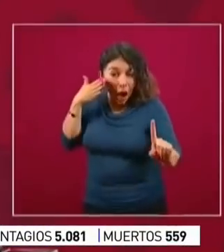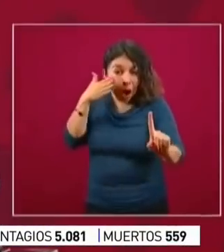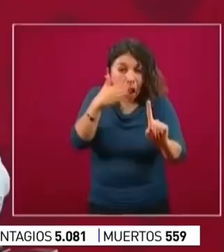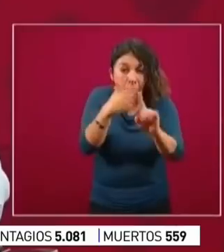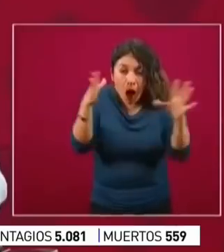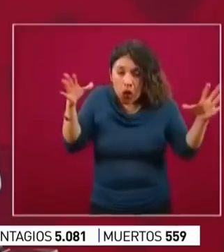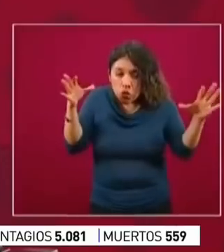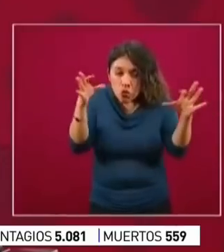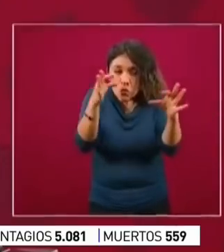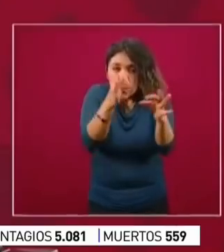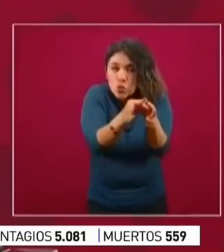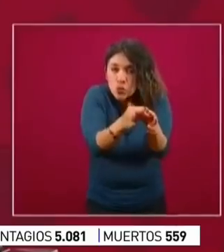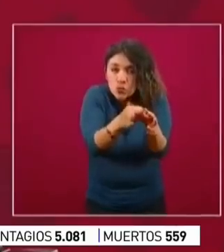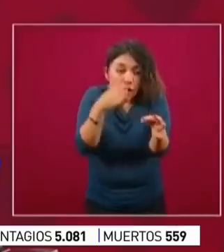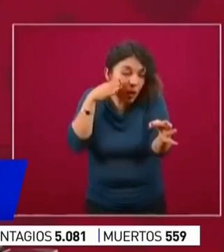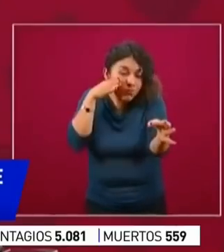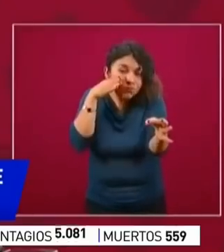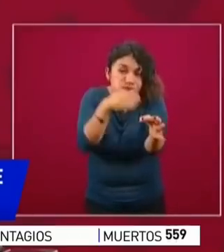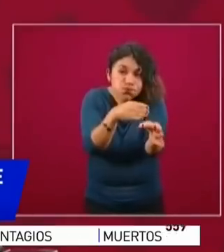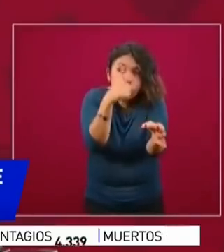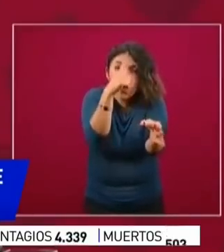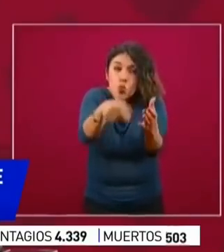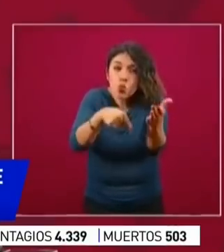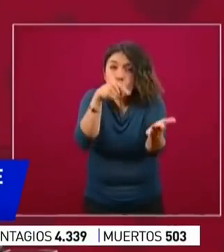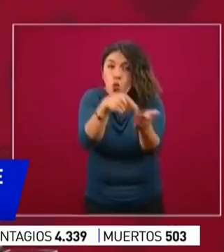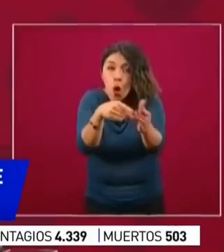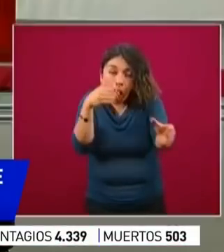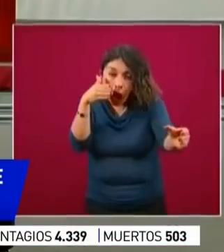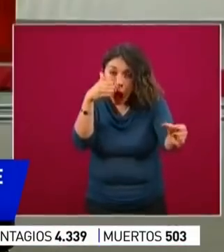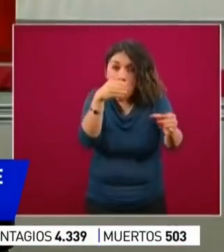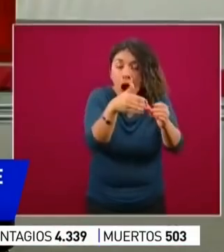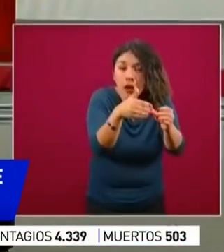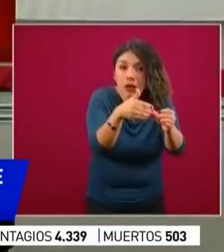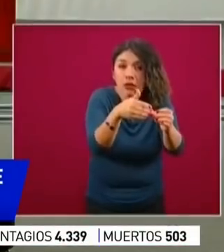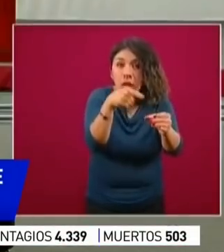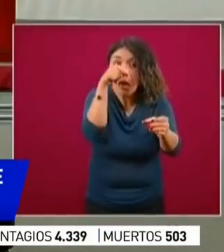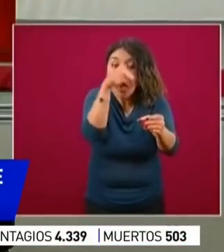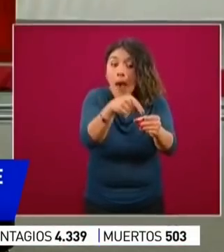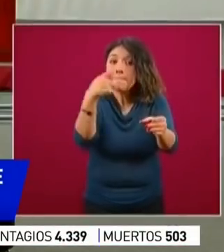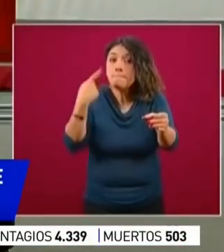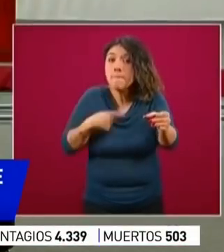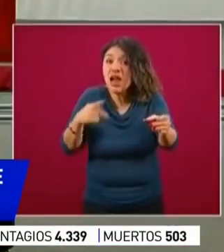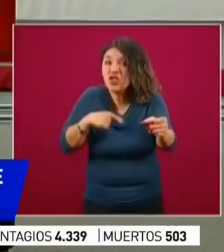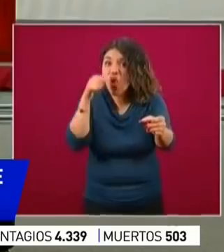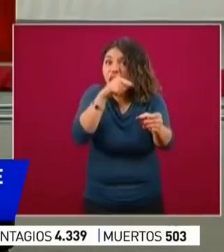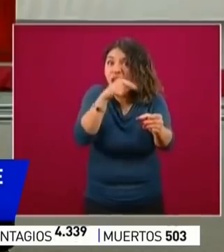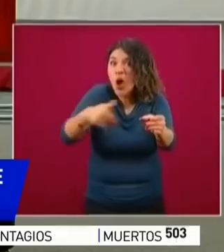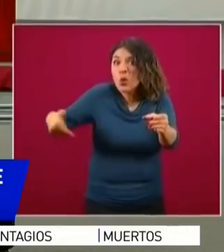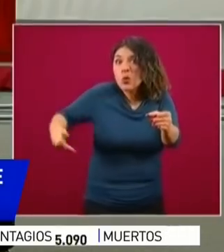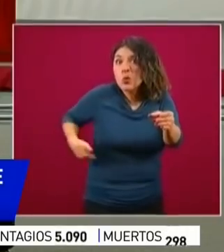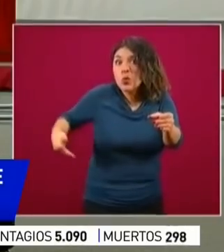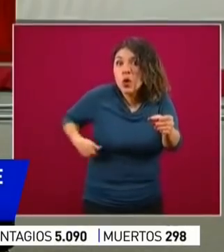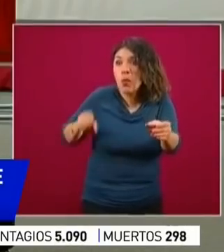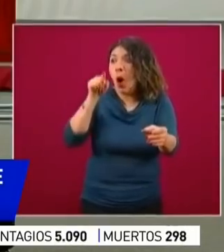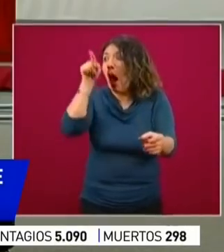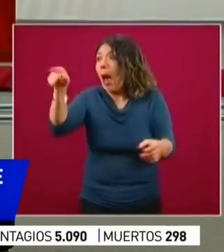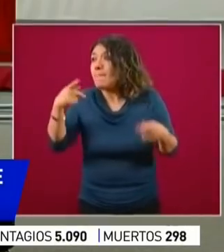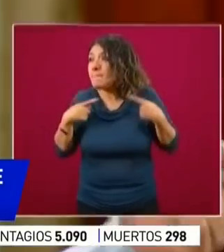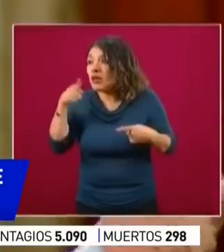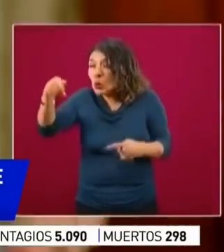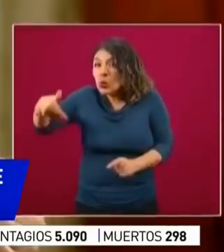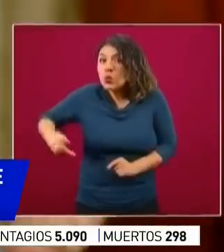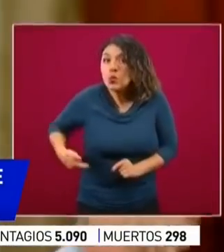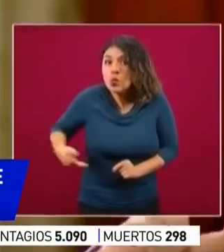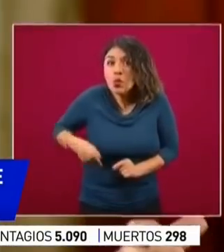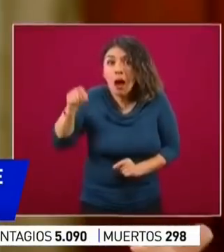reduccionismo, acaso simplista, de que esta persona es culpable o aquella persona es culpable y